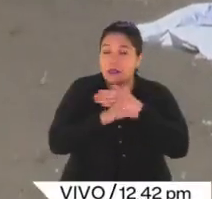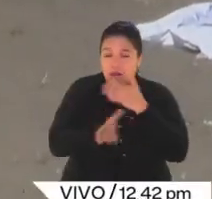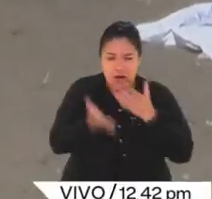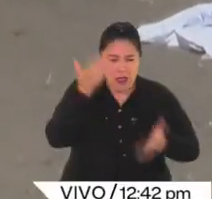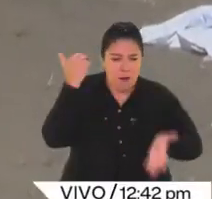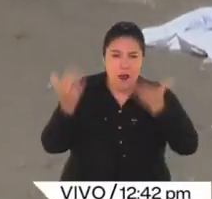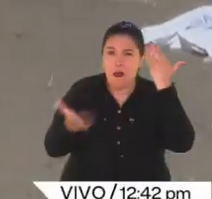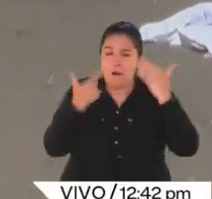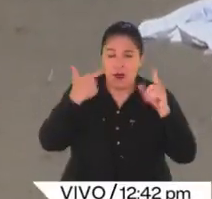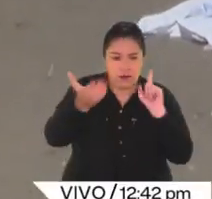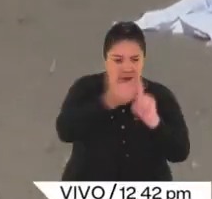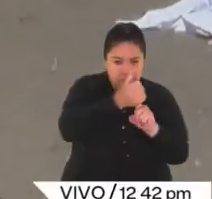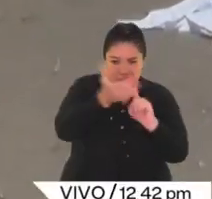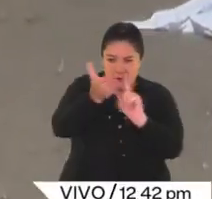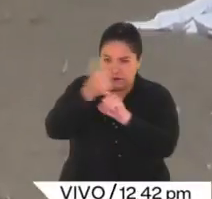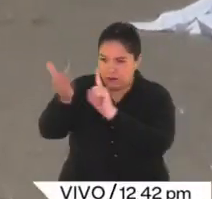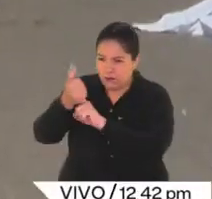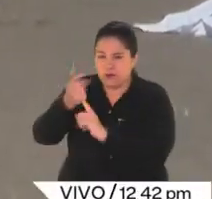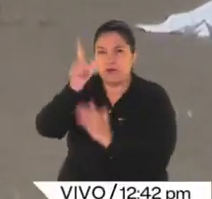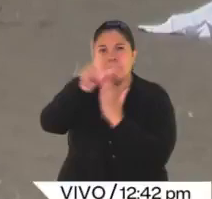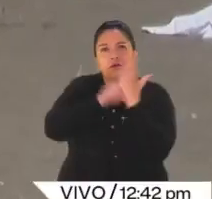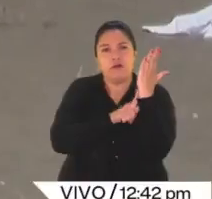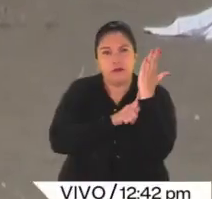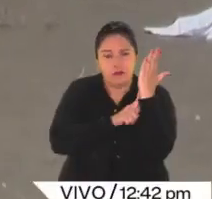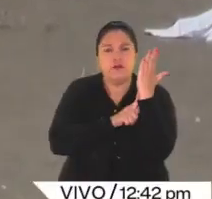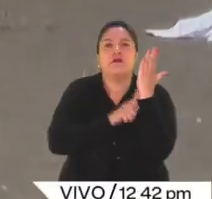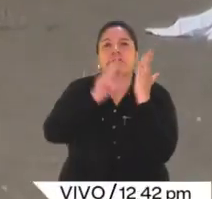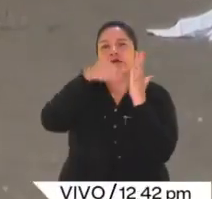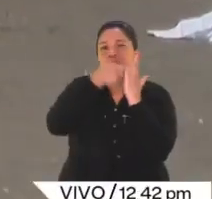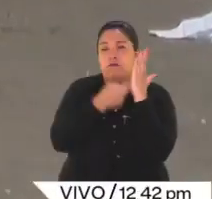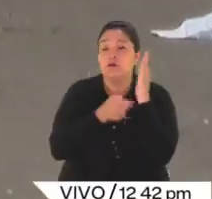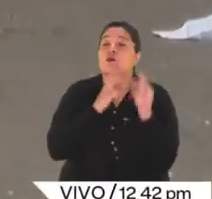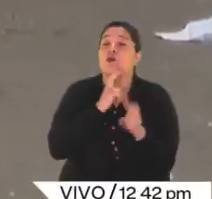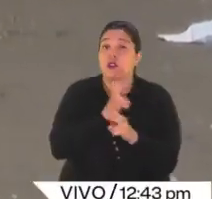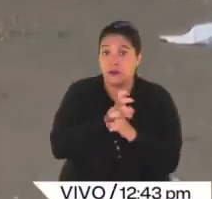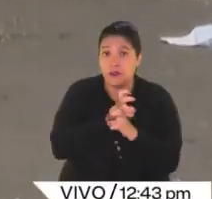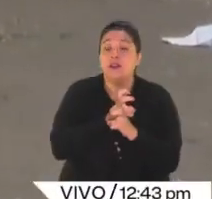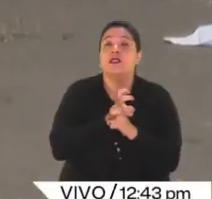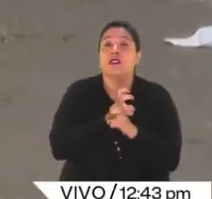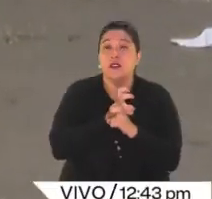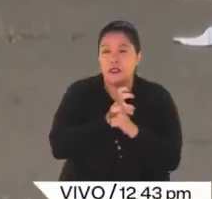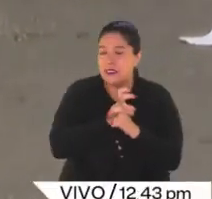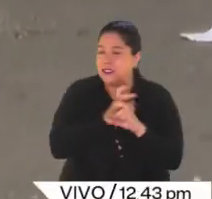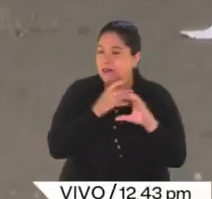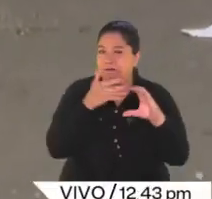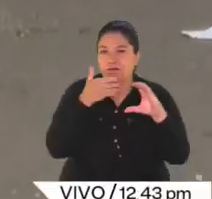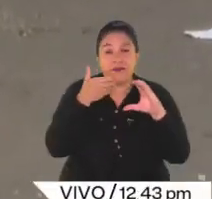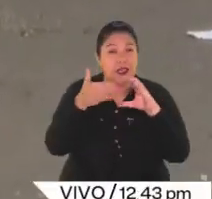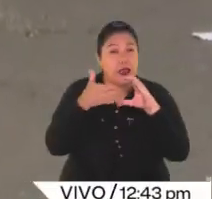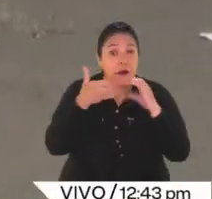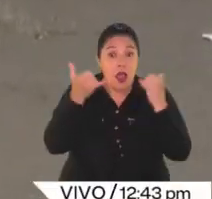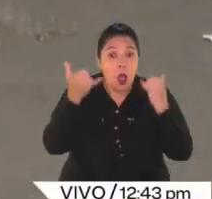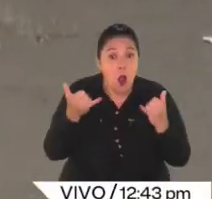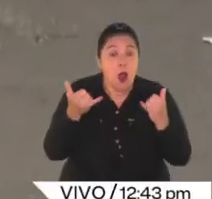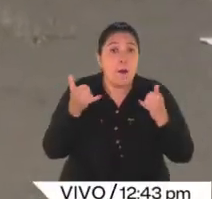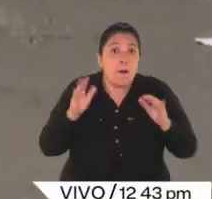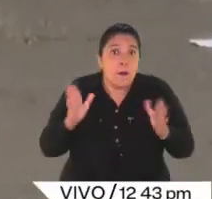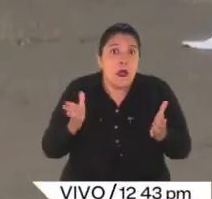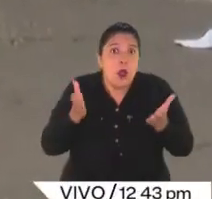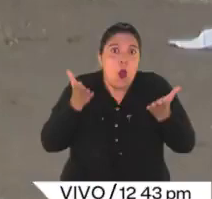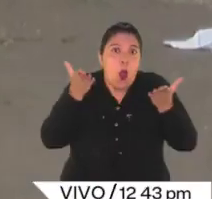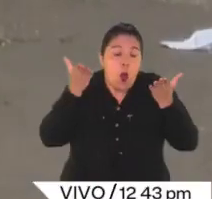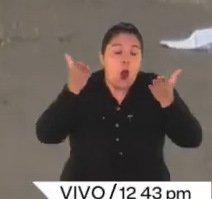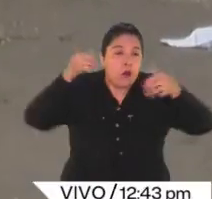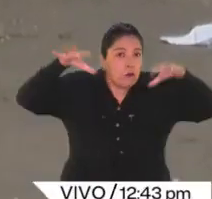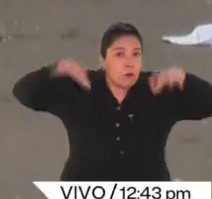e identificado. Esas labores están siendo muy difíciles, aunque el clima hoy a esta hora está ayudando para